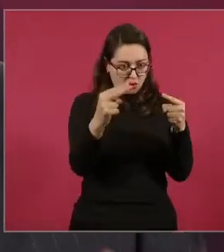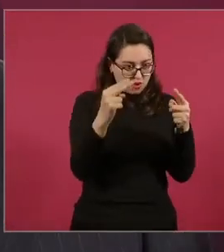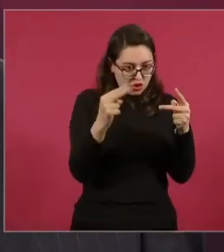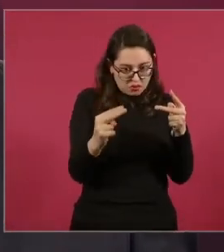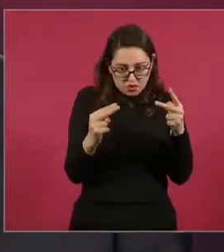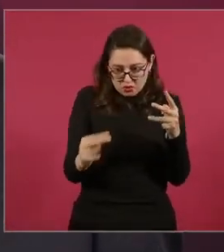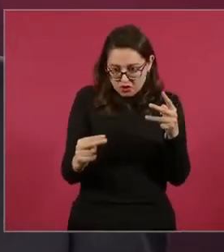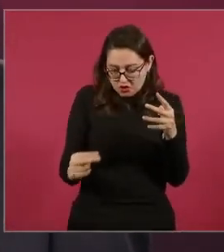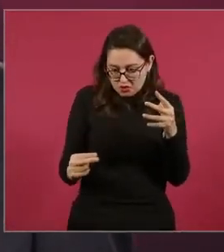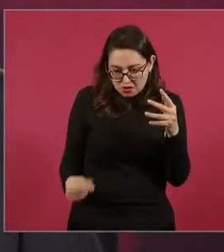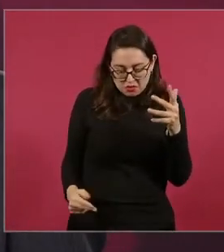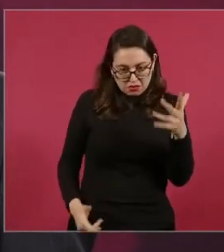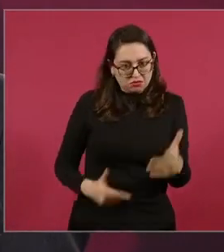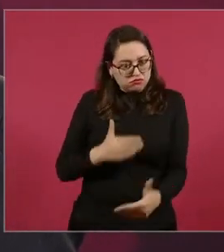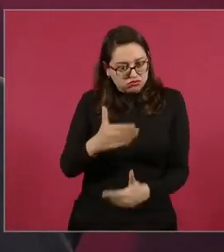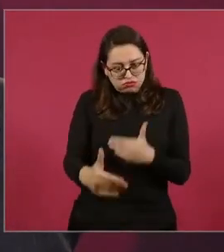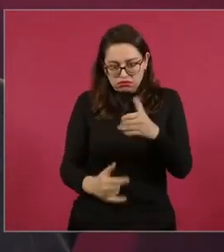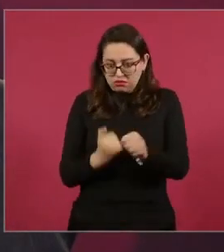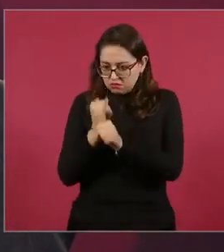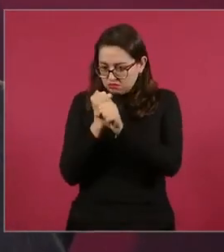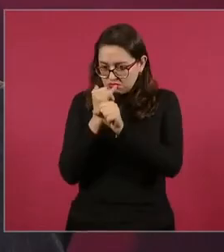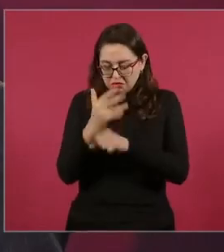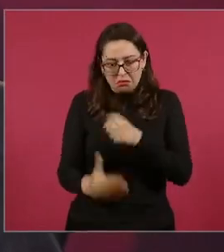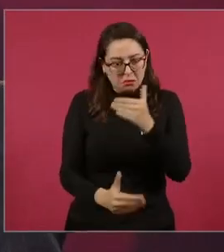logró avanzar en la investigación,